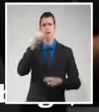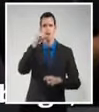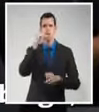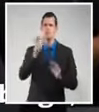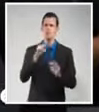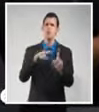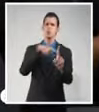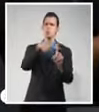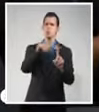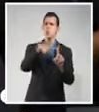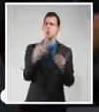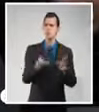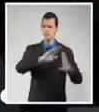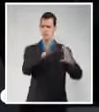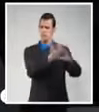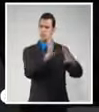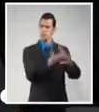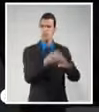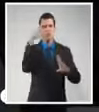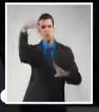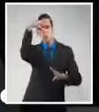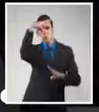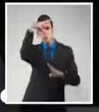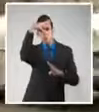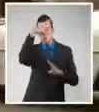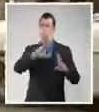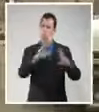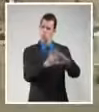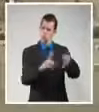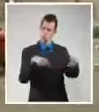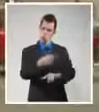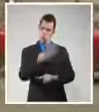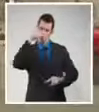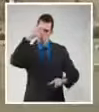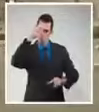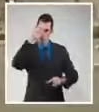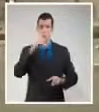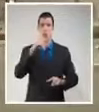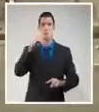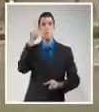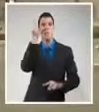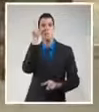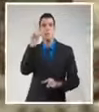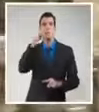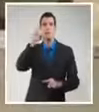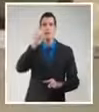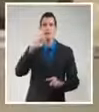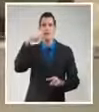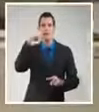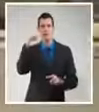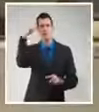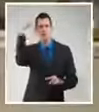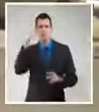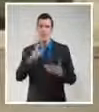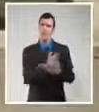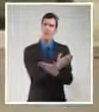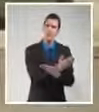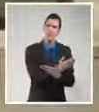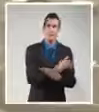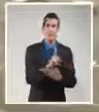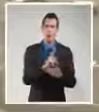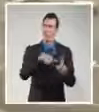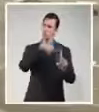medidas implementadas por el presidente Donald Trump. Este recrudecimiento de la política genocida y extraterritorial en el contexto